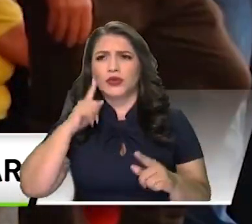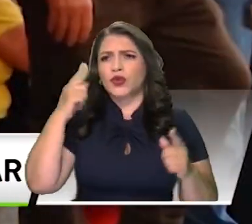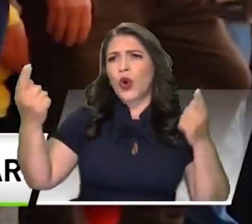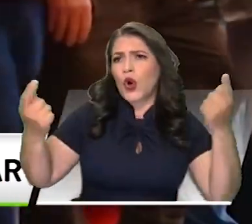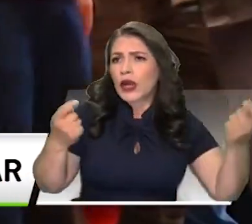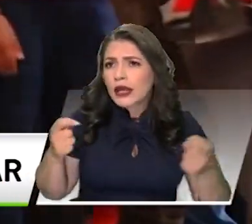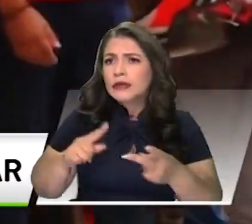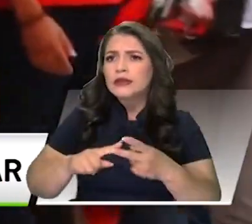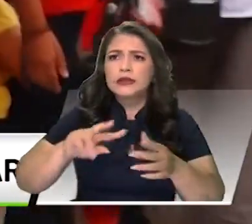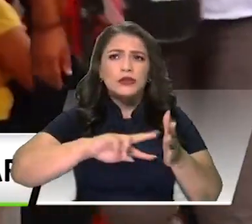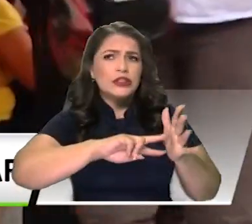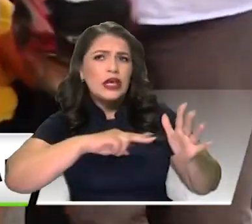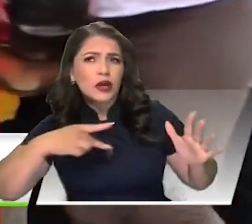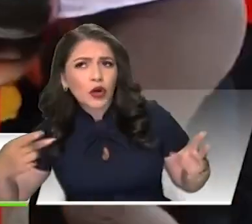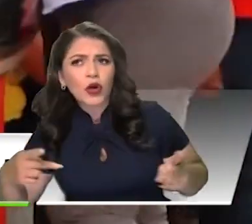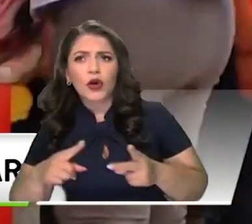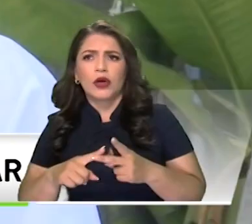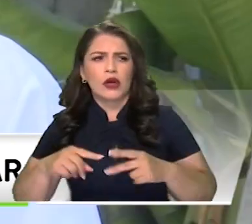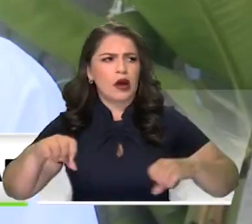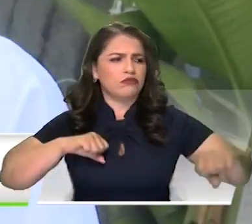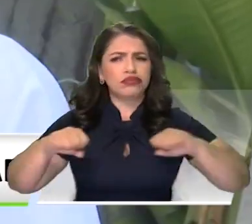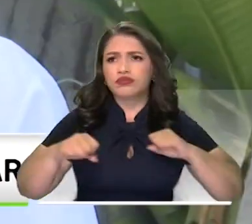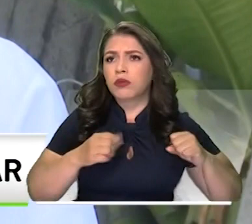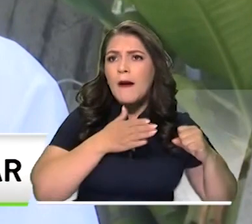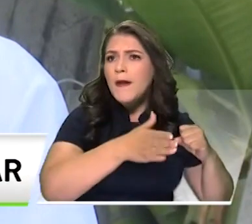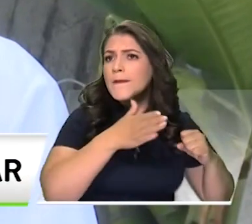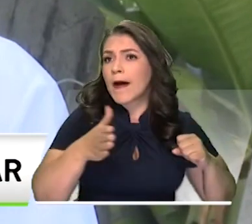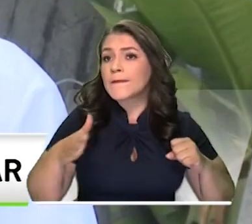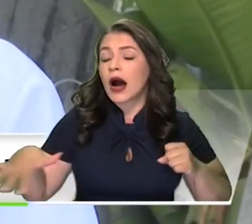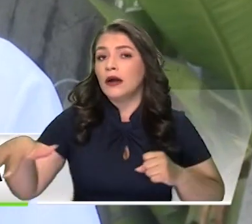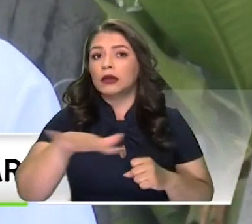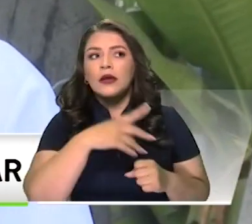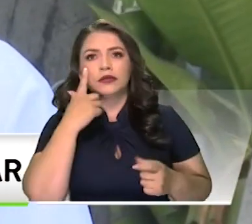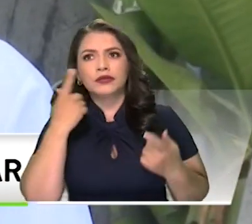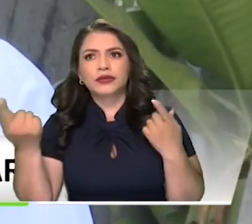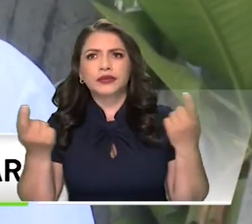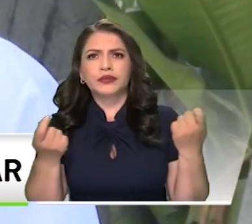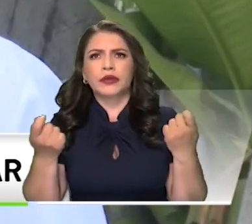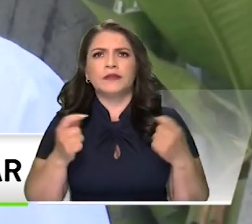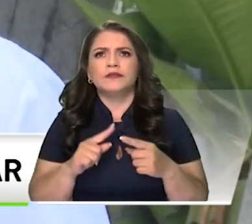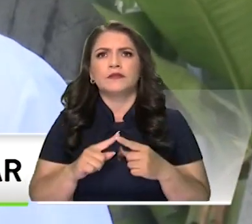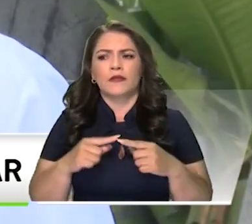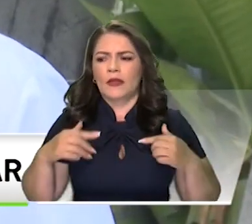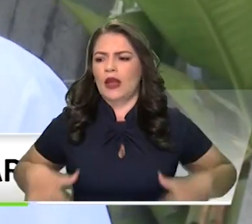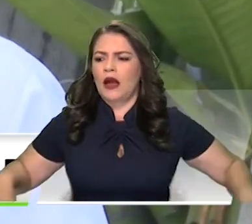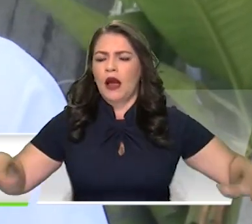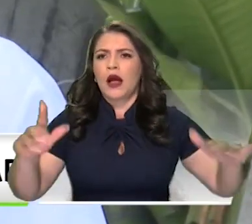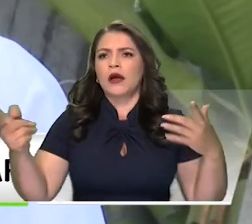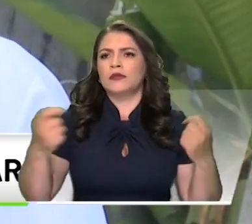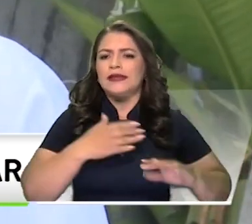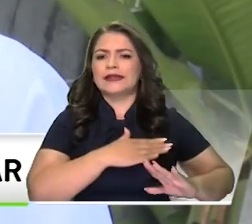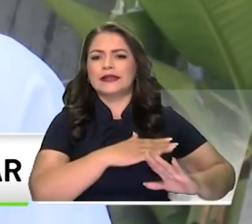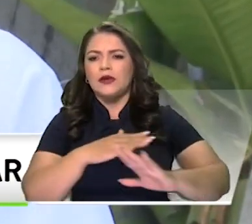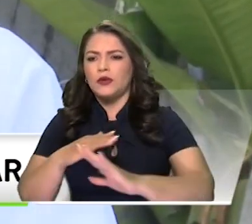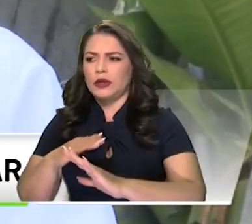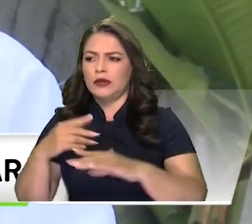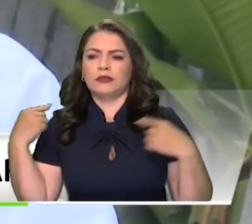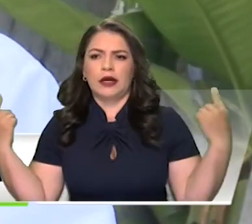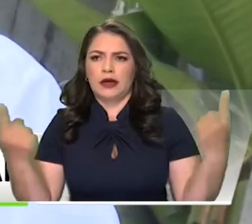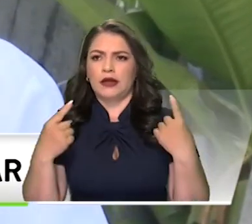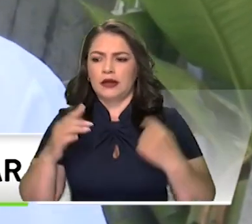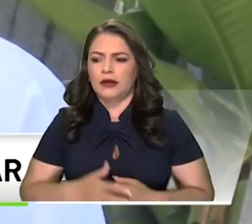tecnológicos de movilidad para seguir conservando el orden público y garantizar la seguridad para las comunidades